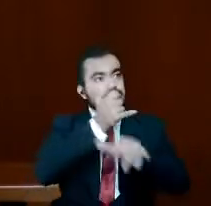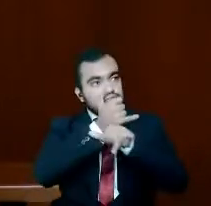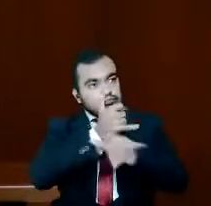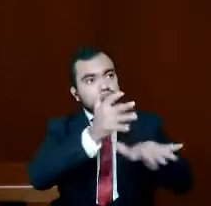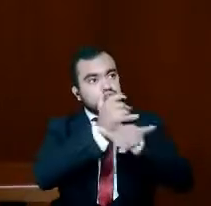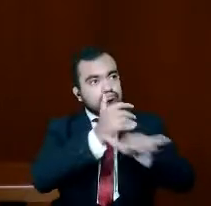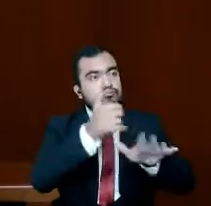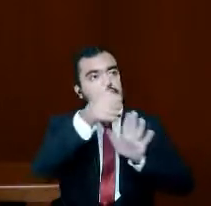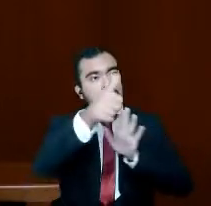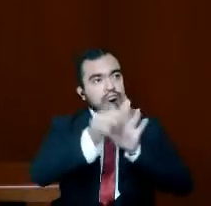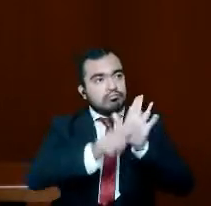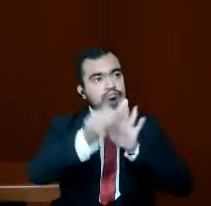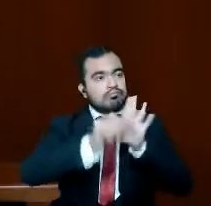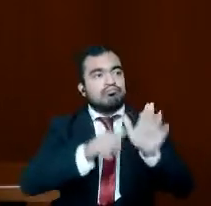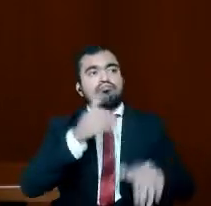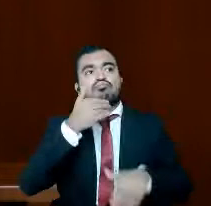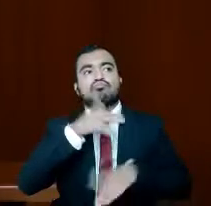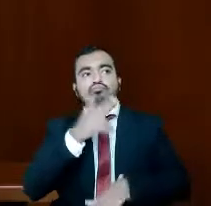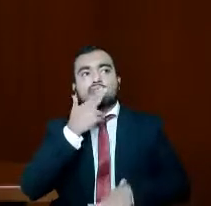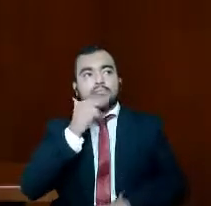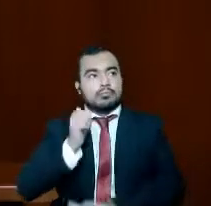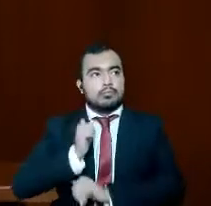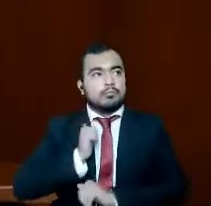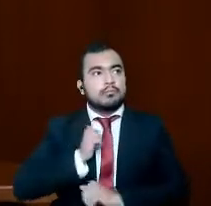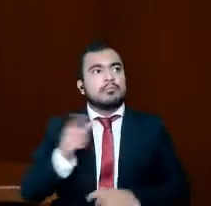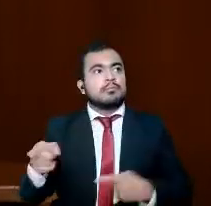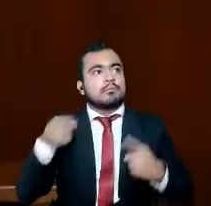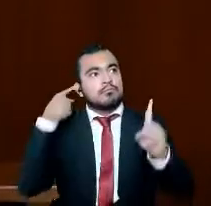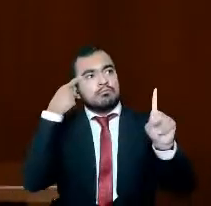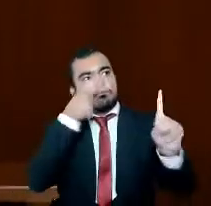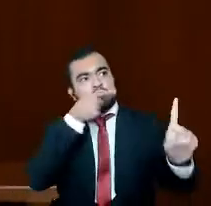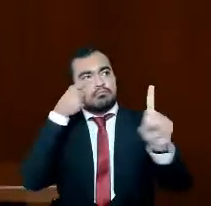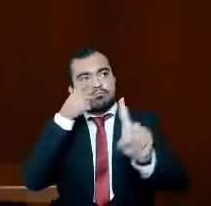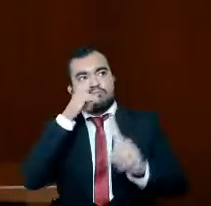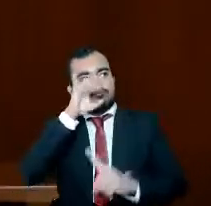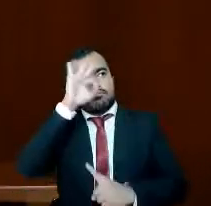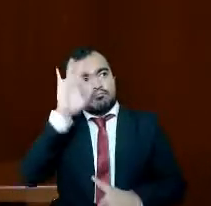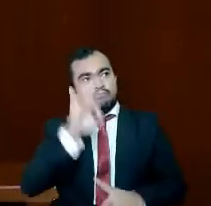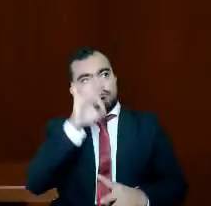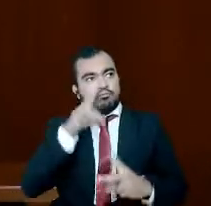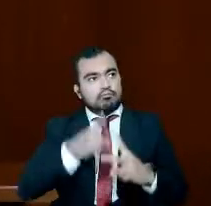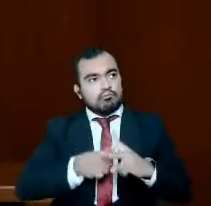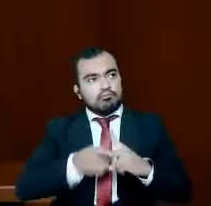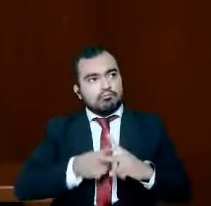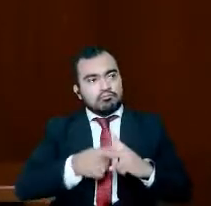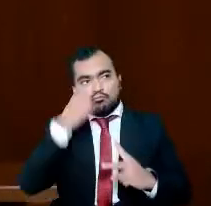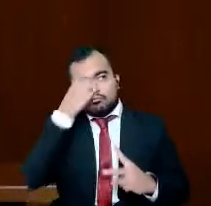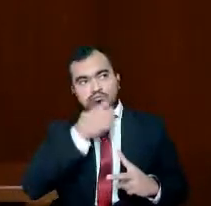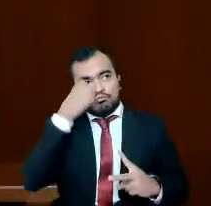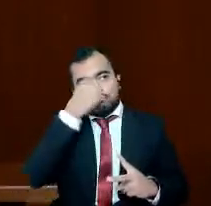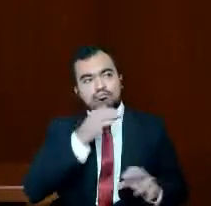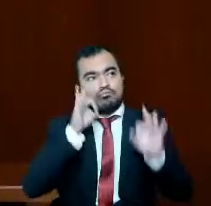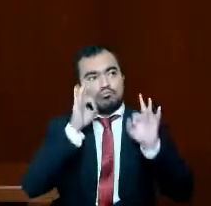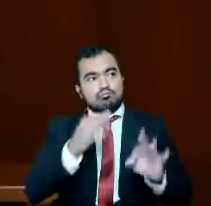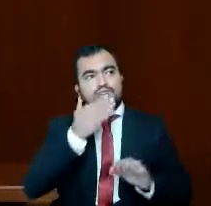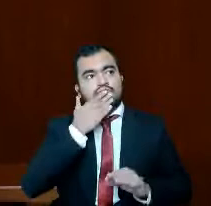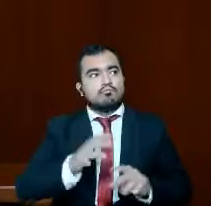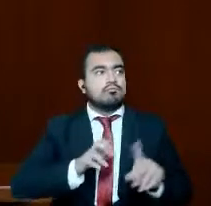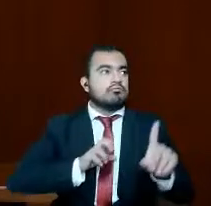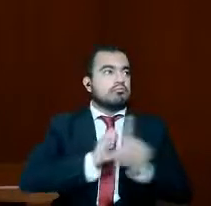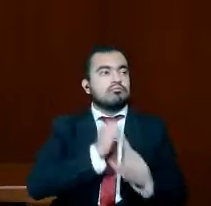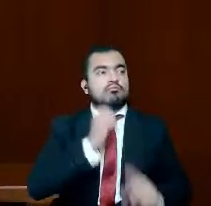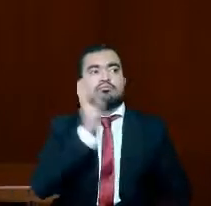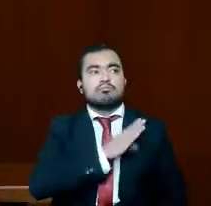anterior, proporcionando los indicadores cuantificables y verificables que permitan evaluar los resultados obtenidos en el